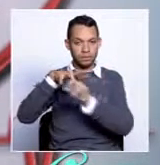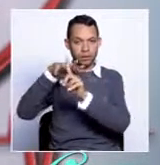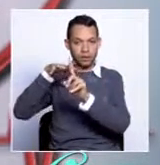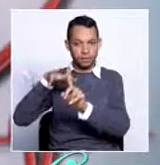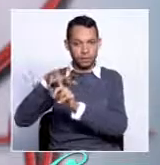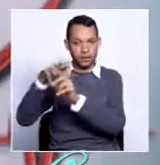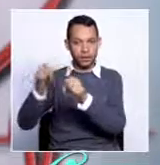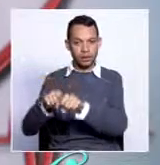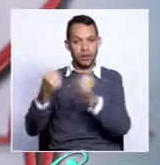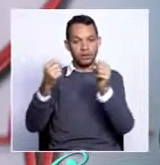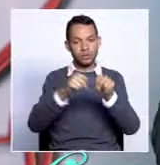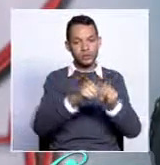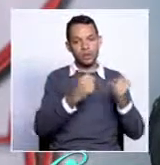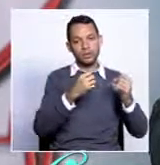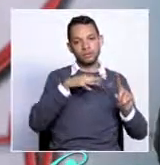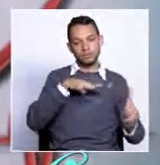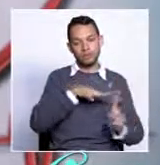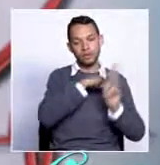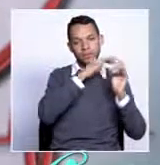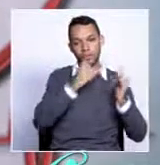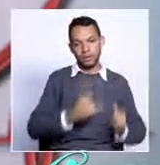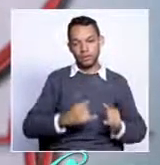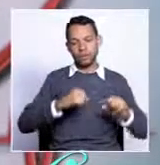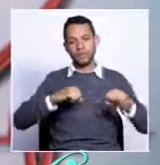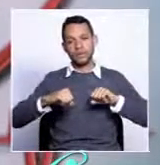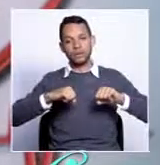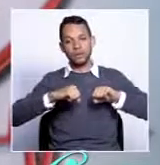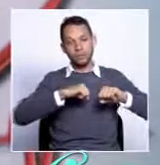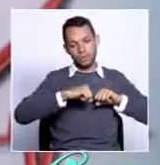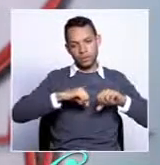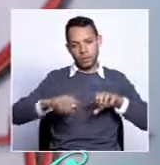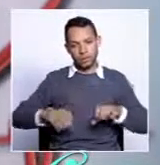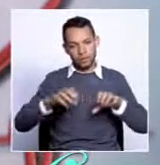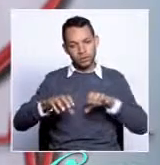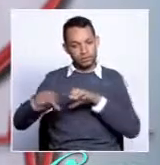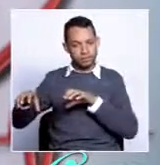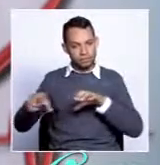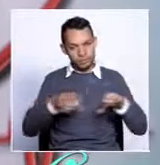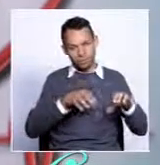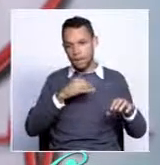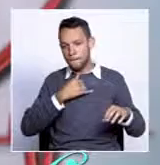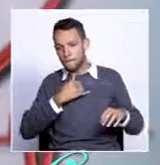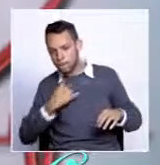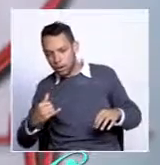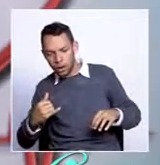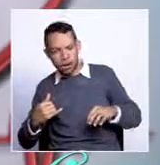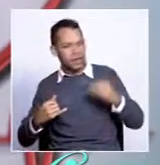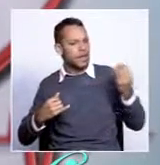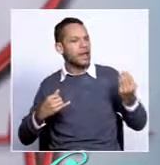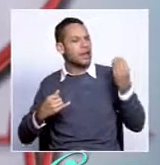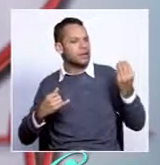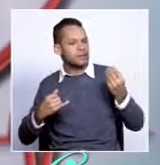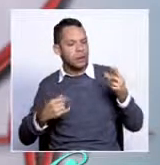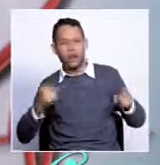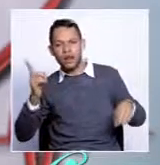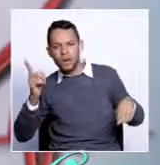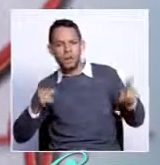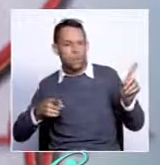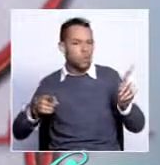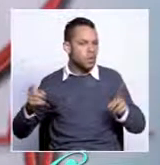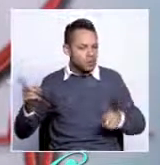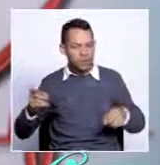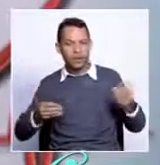como a través de el ejercicio de nuestras profesiones estamos muchas veces